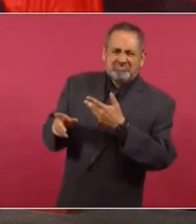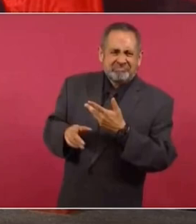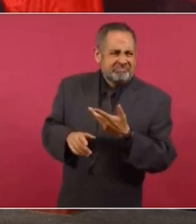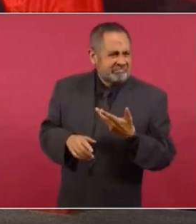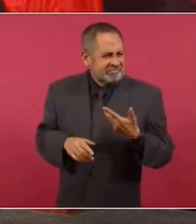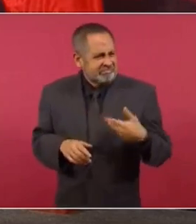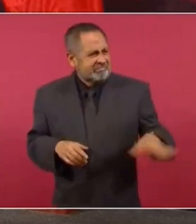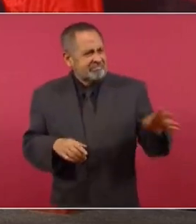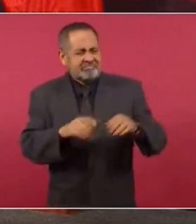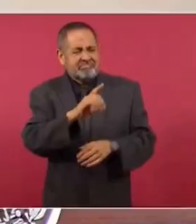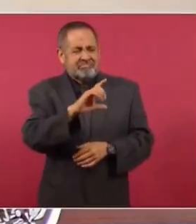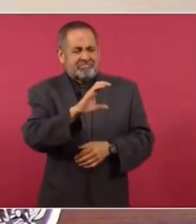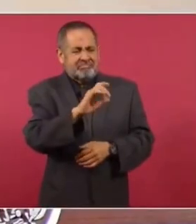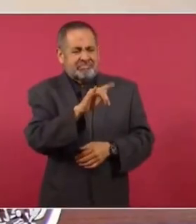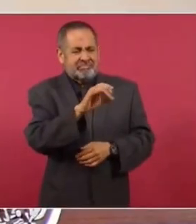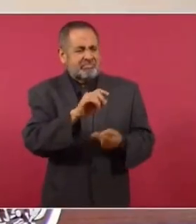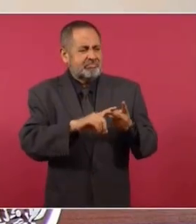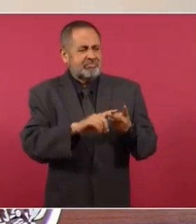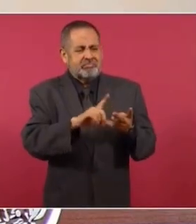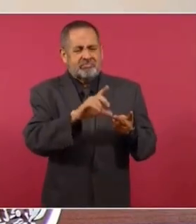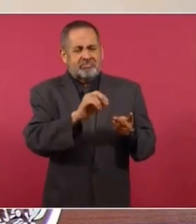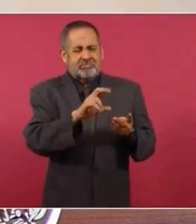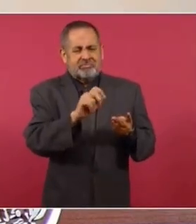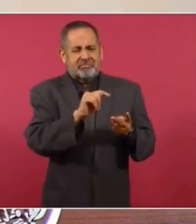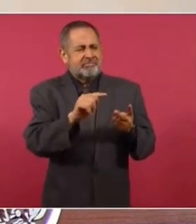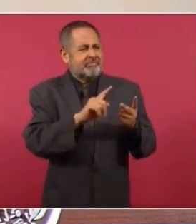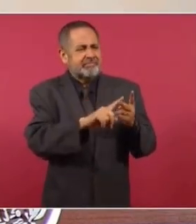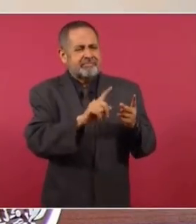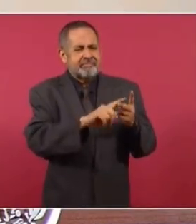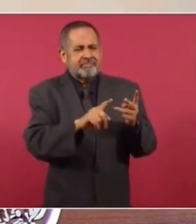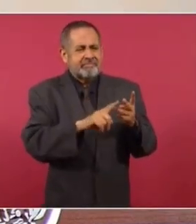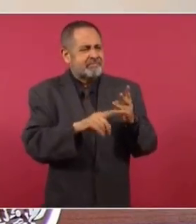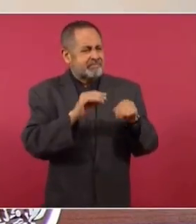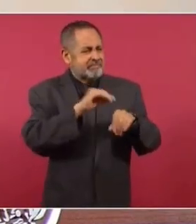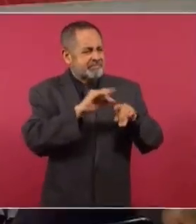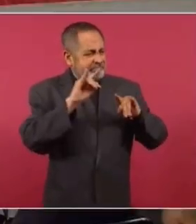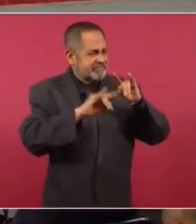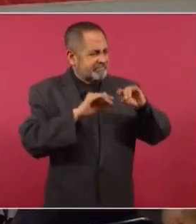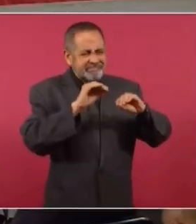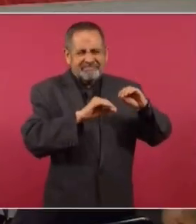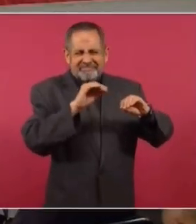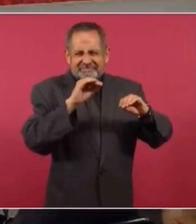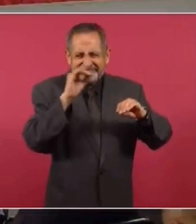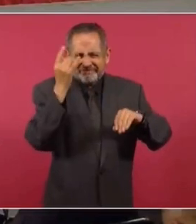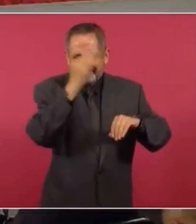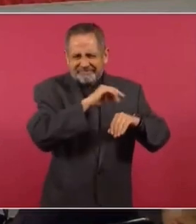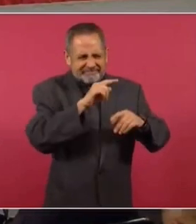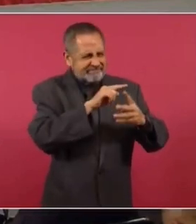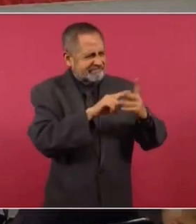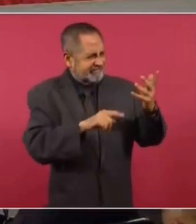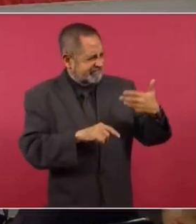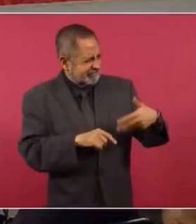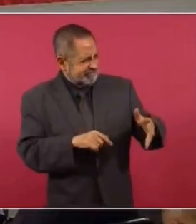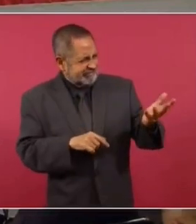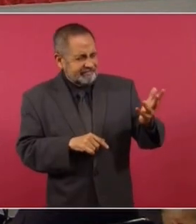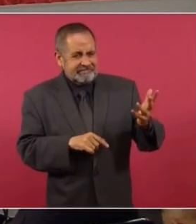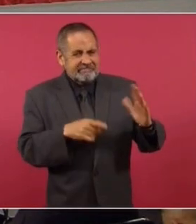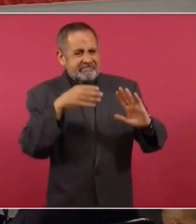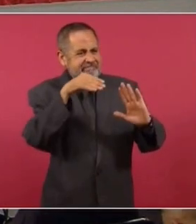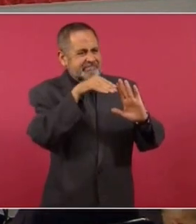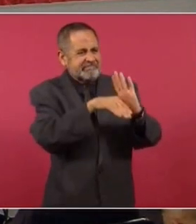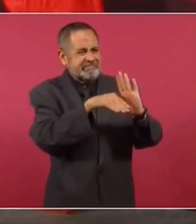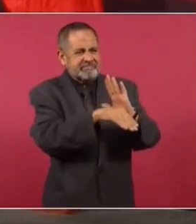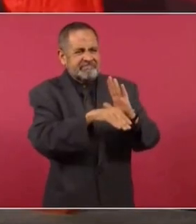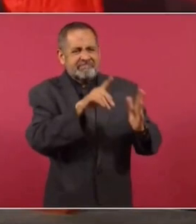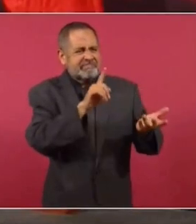claudios X los flores de Mola maestros montajes del engaño y estos medios decadentes que destilan